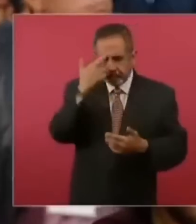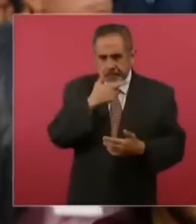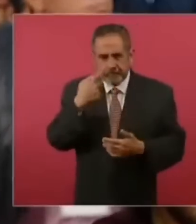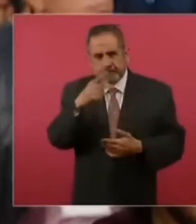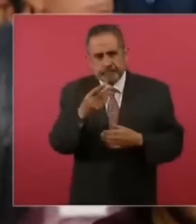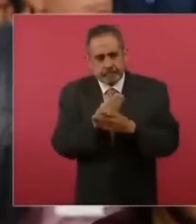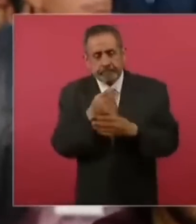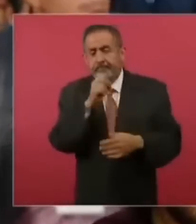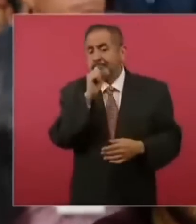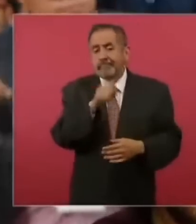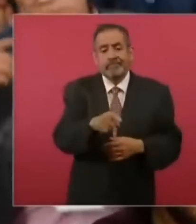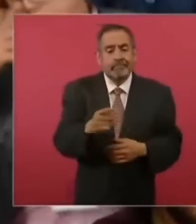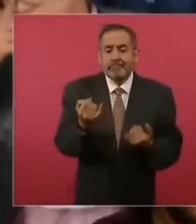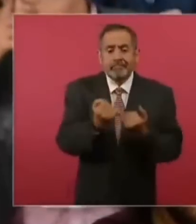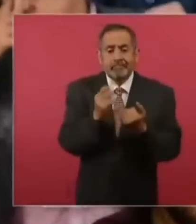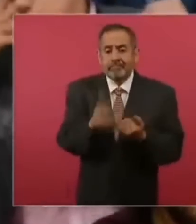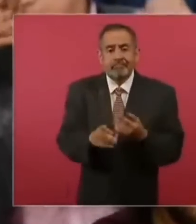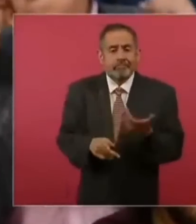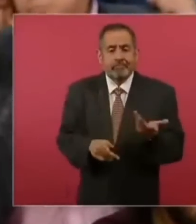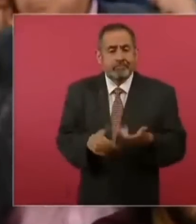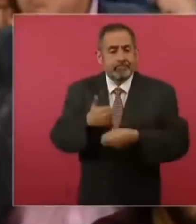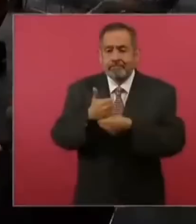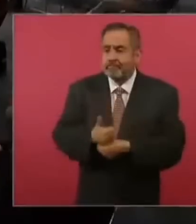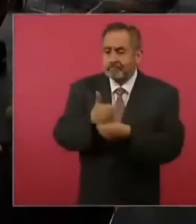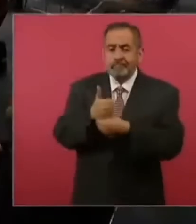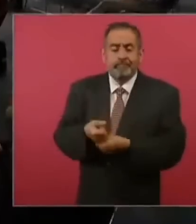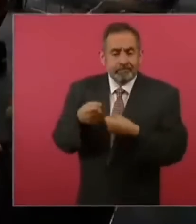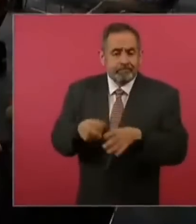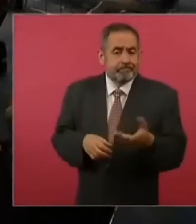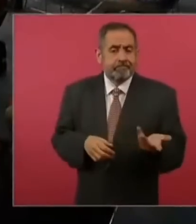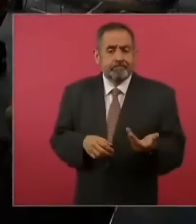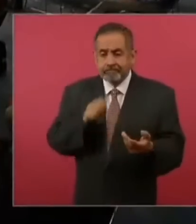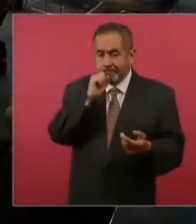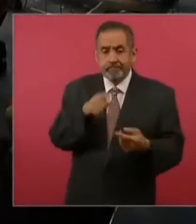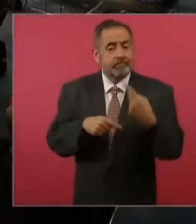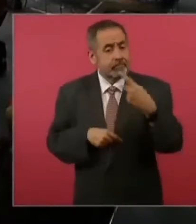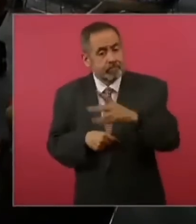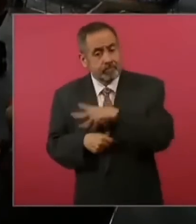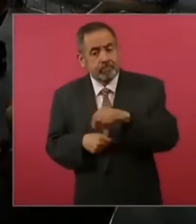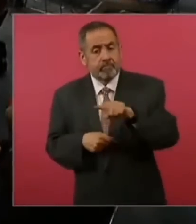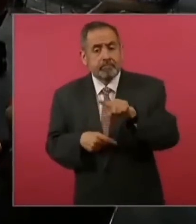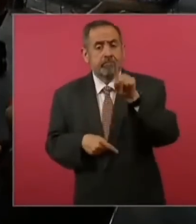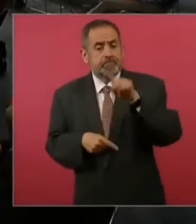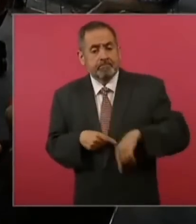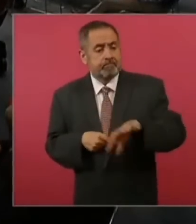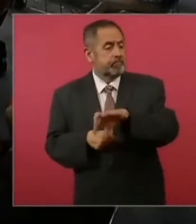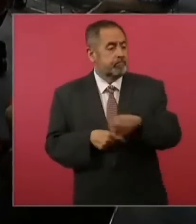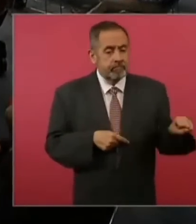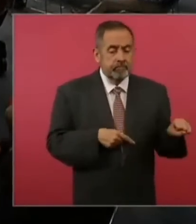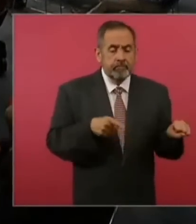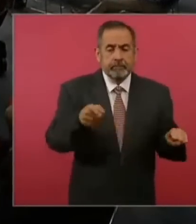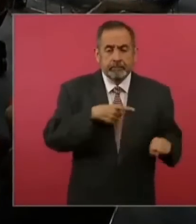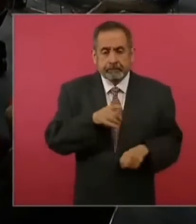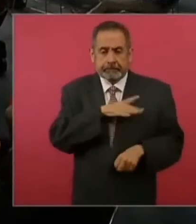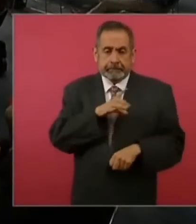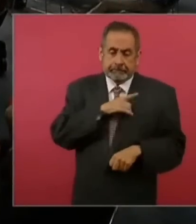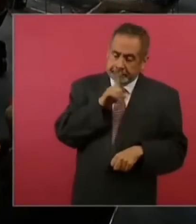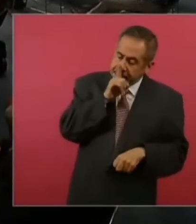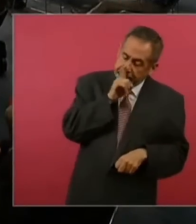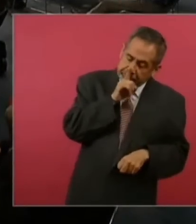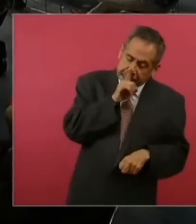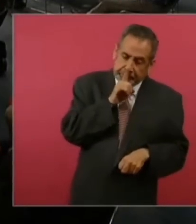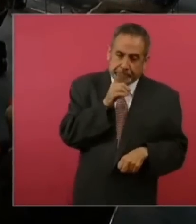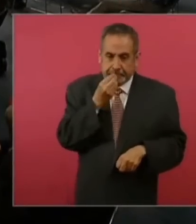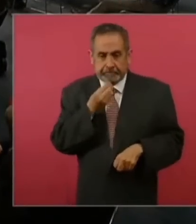su caso, porque también ella es víctima y también tienen a sus hijos, pero ella por temor se ha mantenido